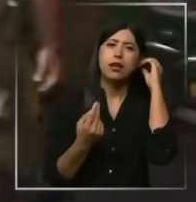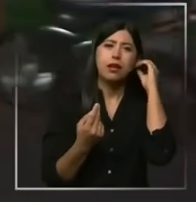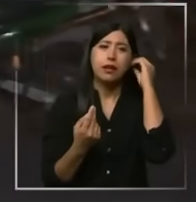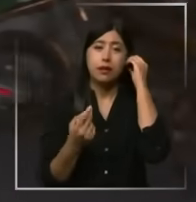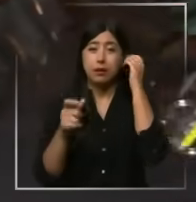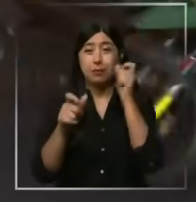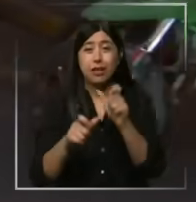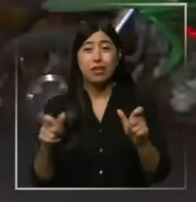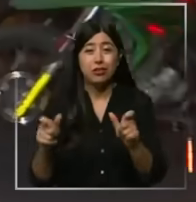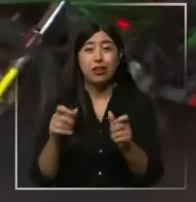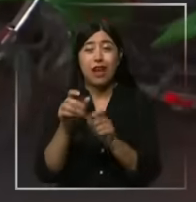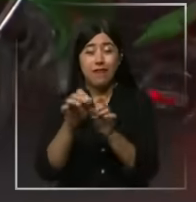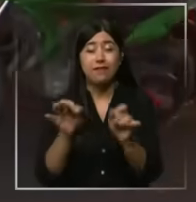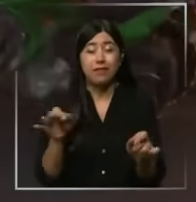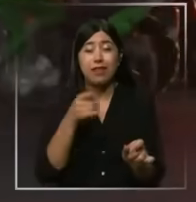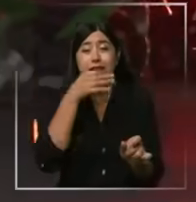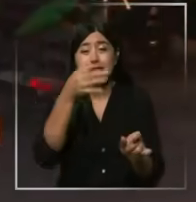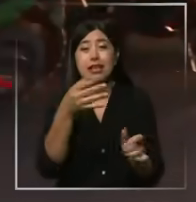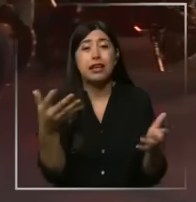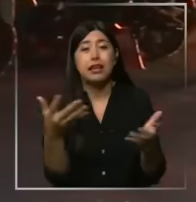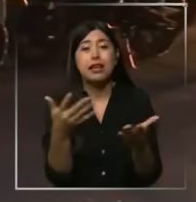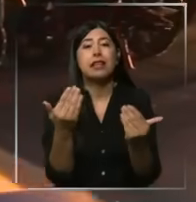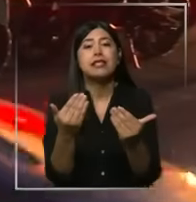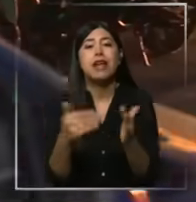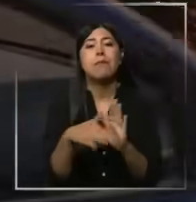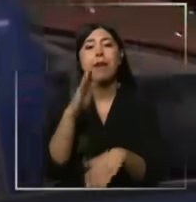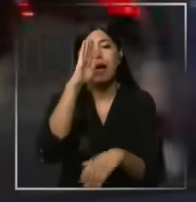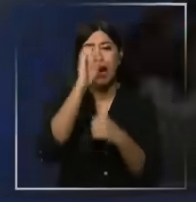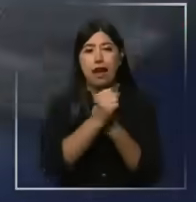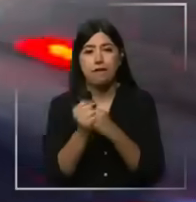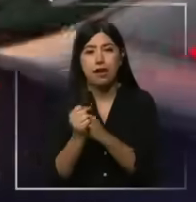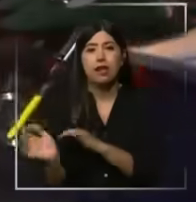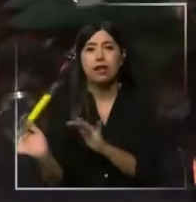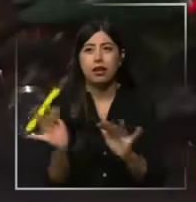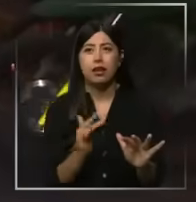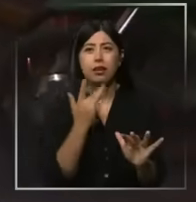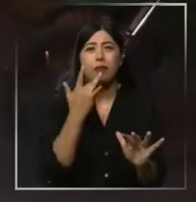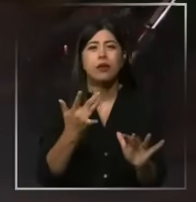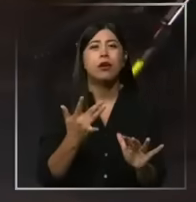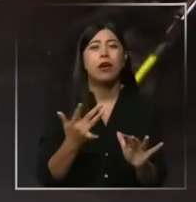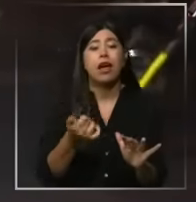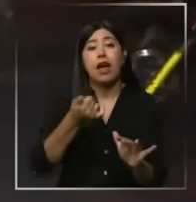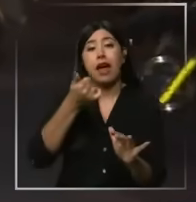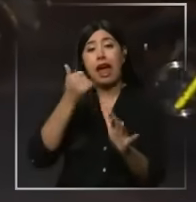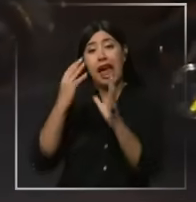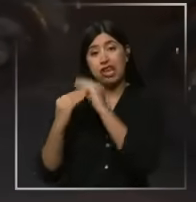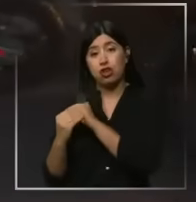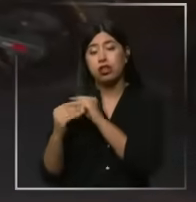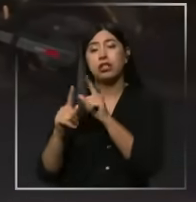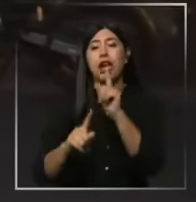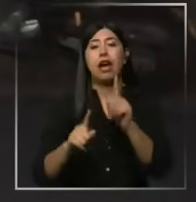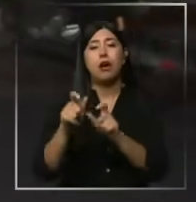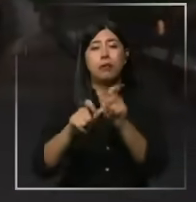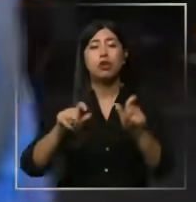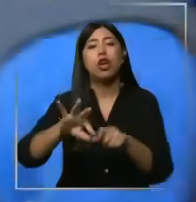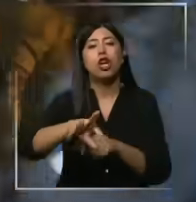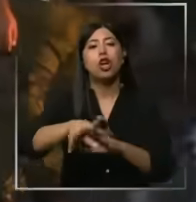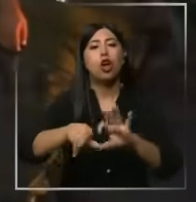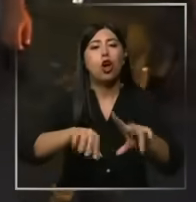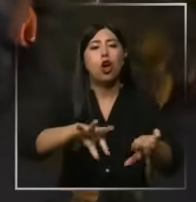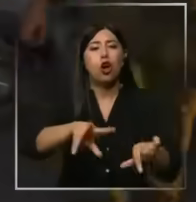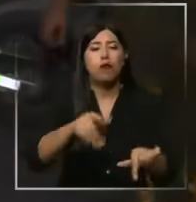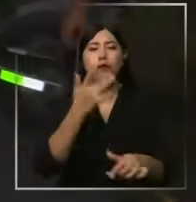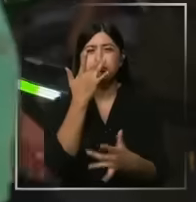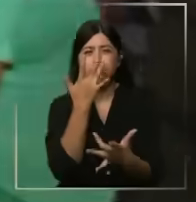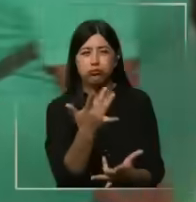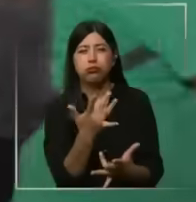mayor presencia policial, puesto que lamentablemente ya lo habían advertido anoche, habría sujetos que habrían estado robando o con la